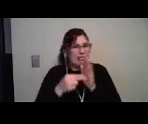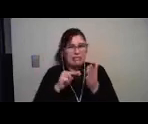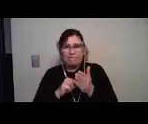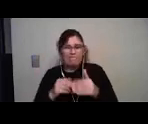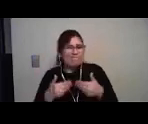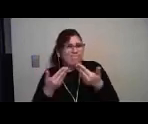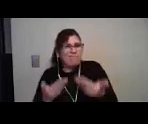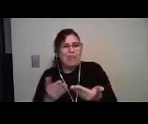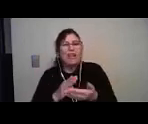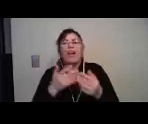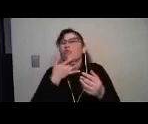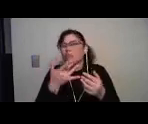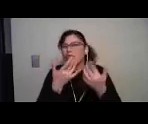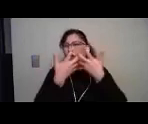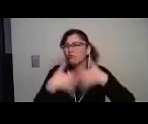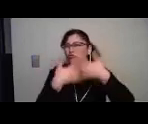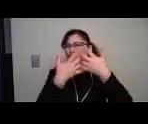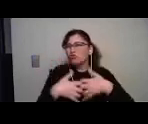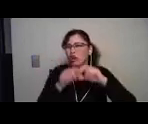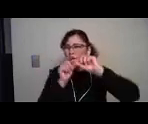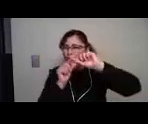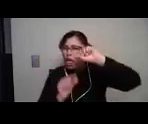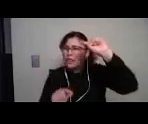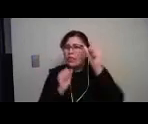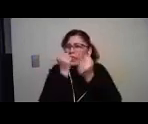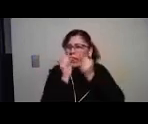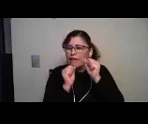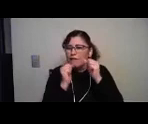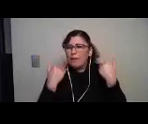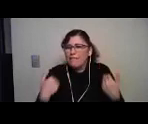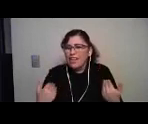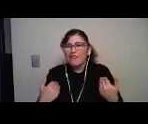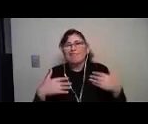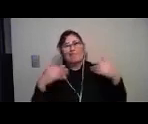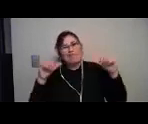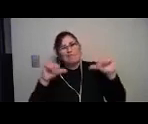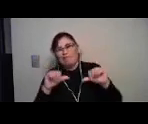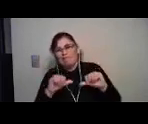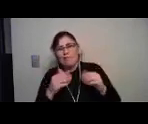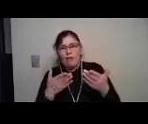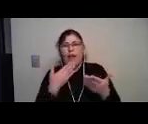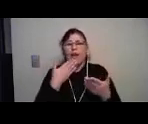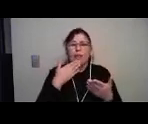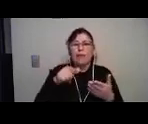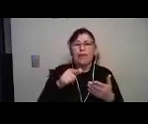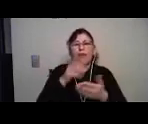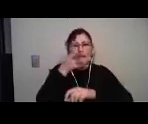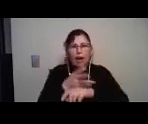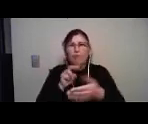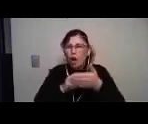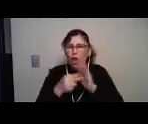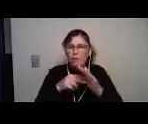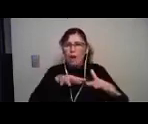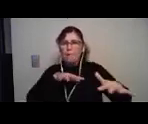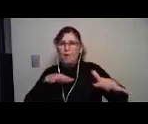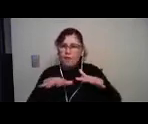la funcionalidad de estos nervios, ¿ya? Y manifestándose con alteraciones del movimiento